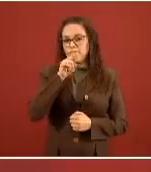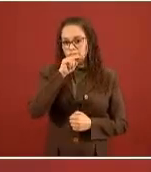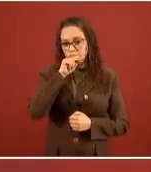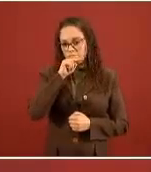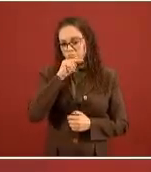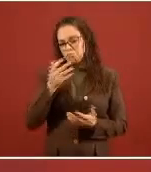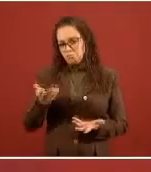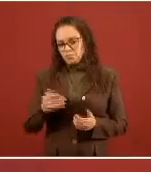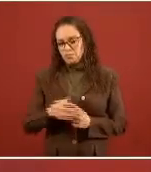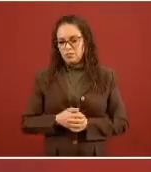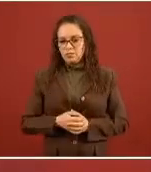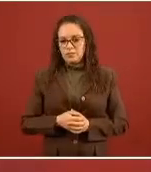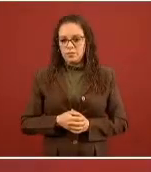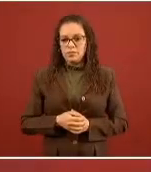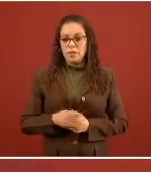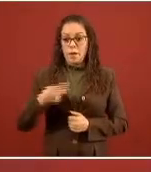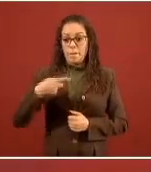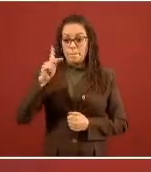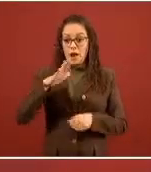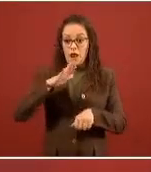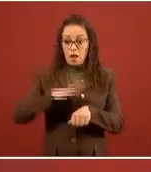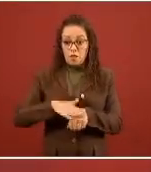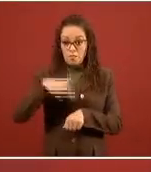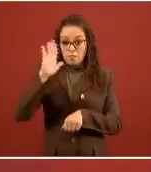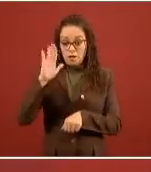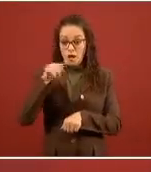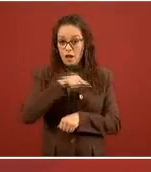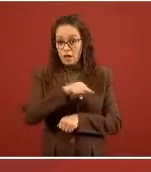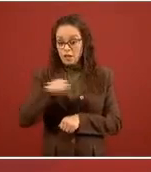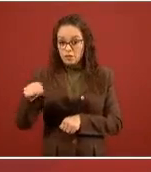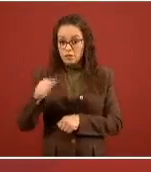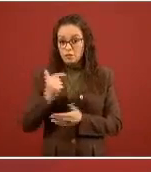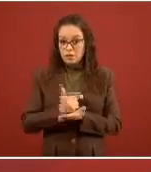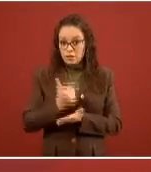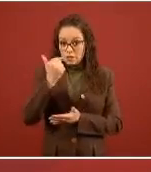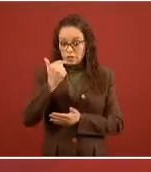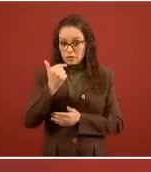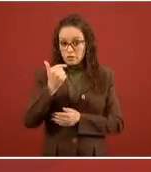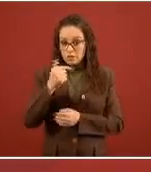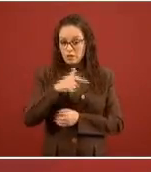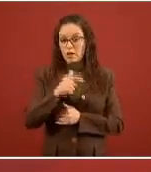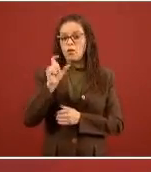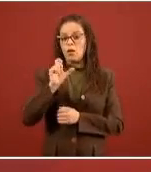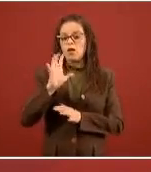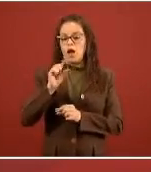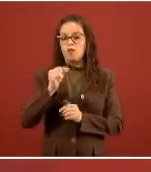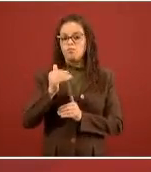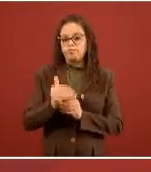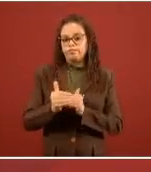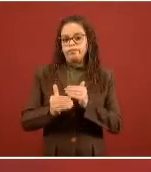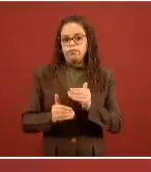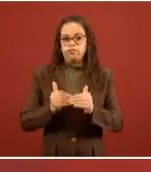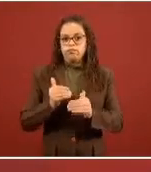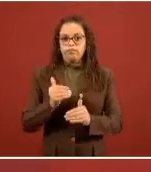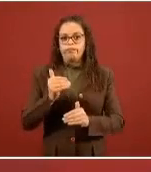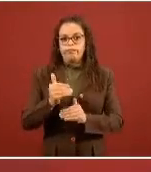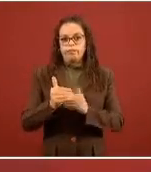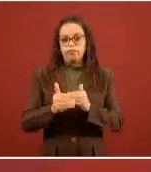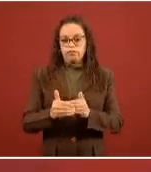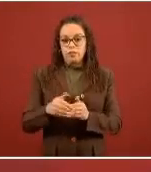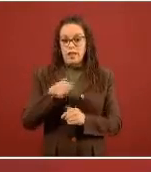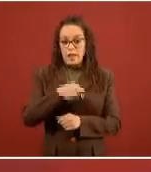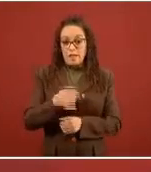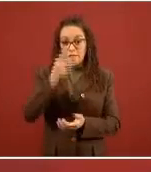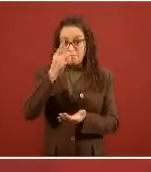más común cuando empieza una persona a tener una evolución grave. De hecho, es el principal signo de alarma,